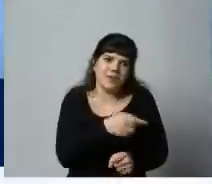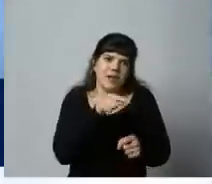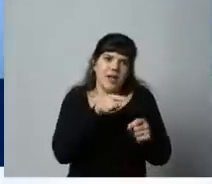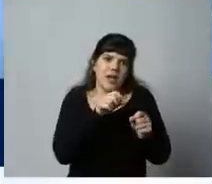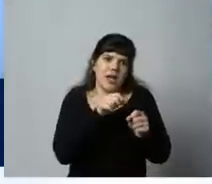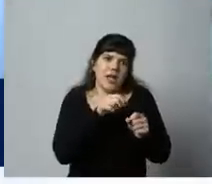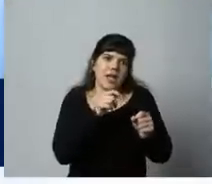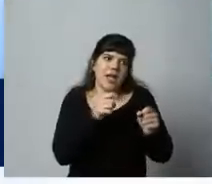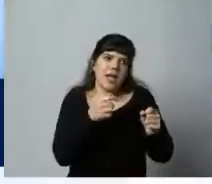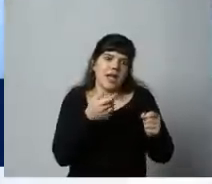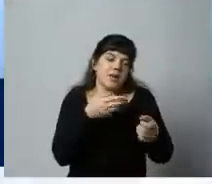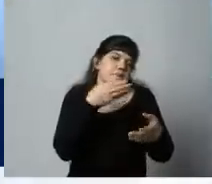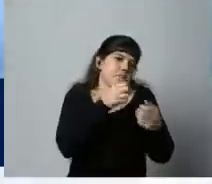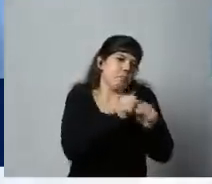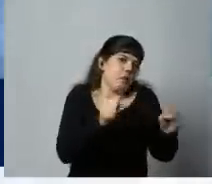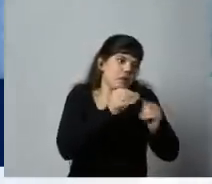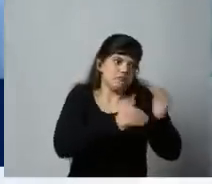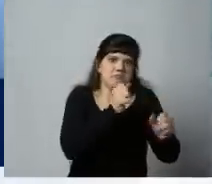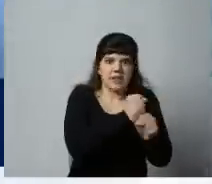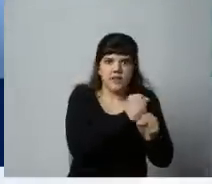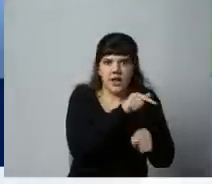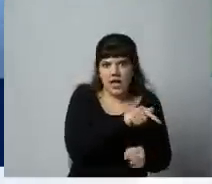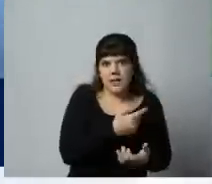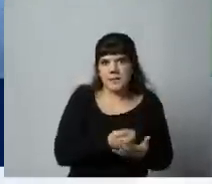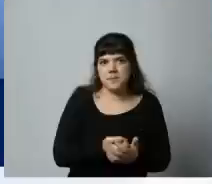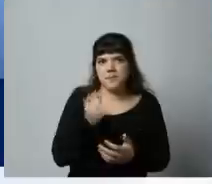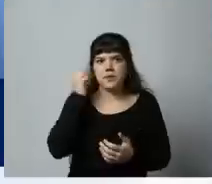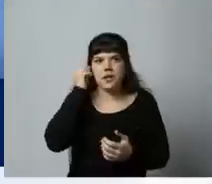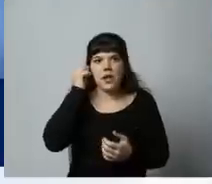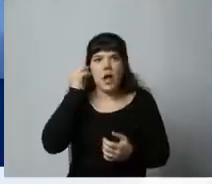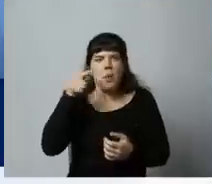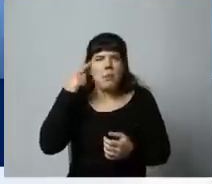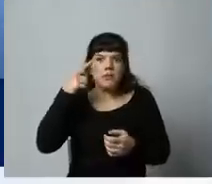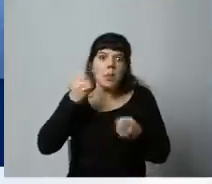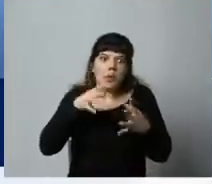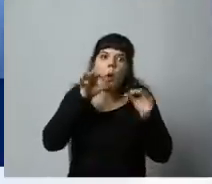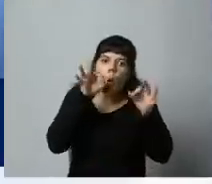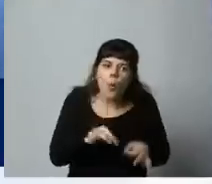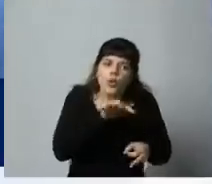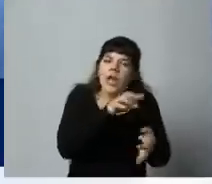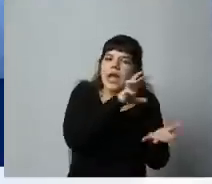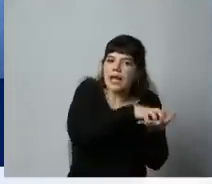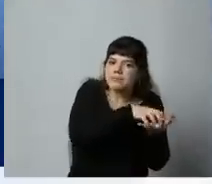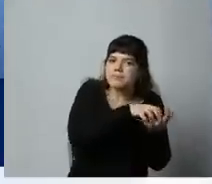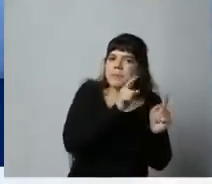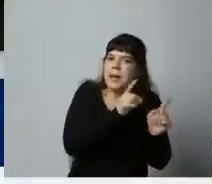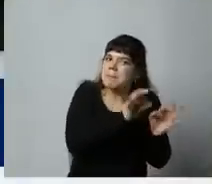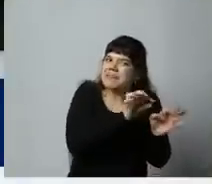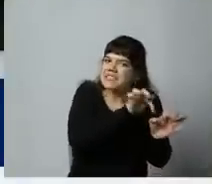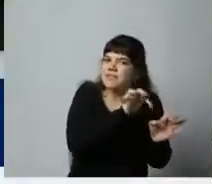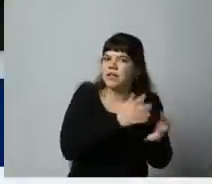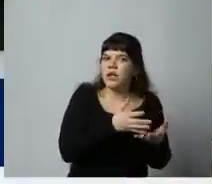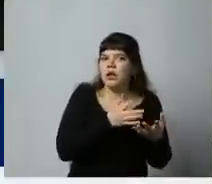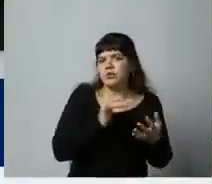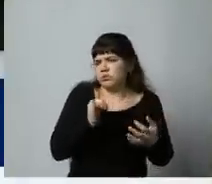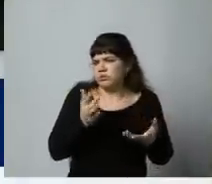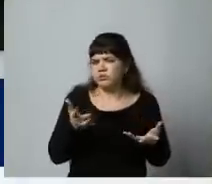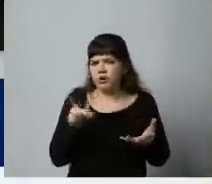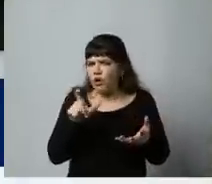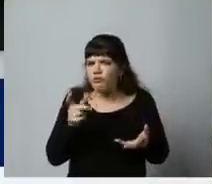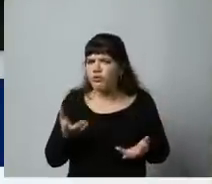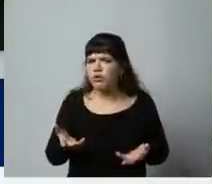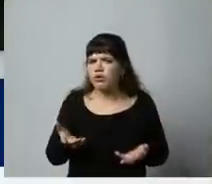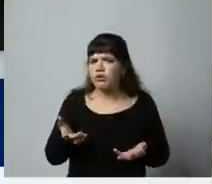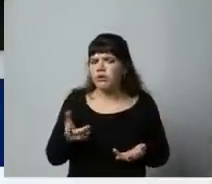sus obras eh Te parece que esto es porque es el galpón porque en realidad las otras salas No ahora lo digo totalmente que sí hay